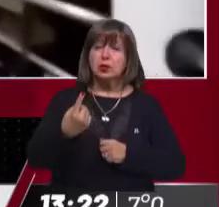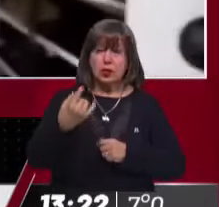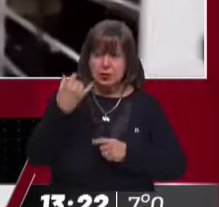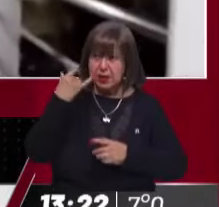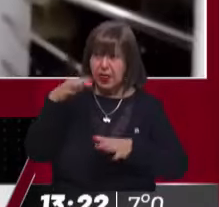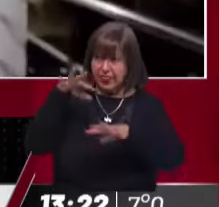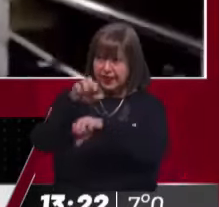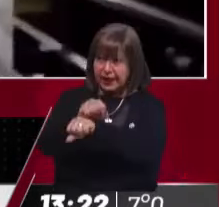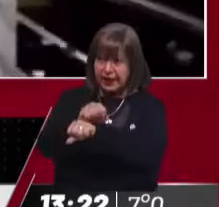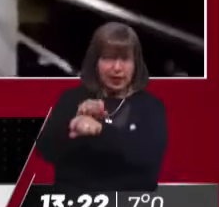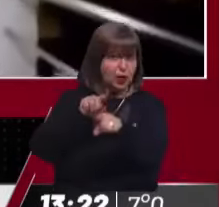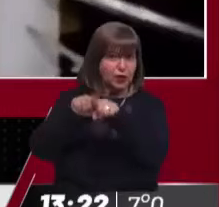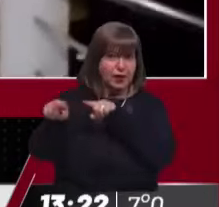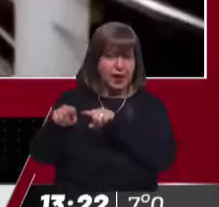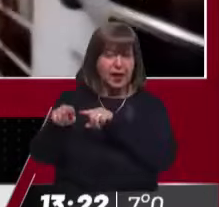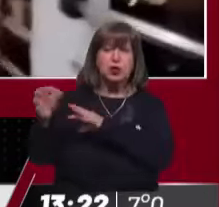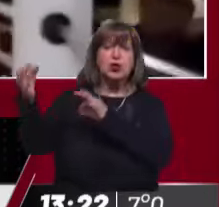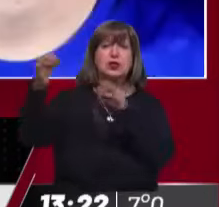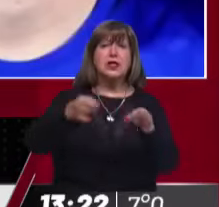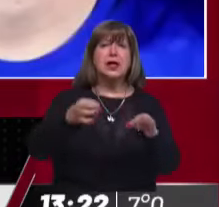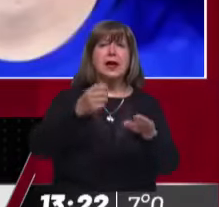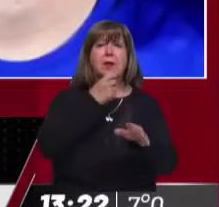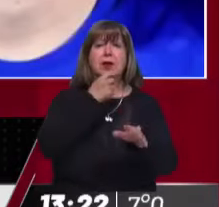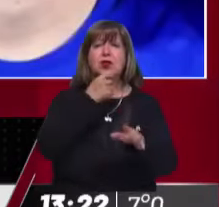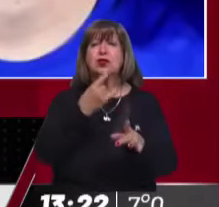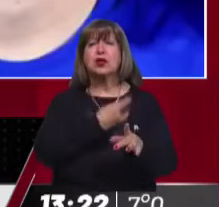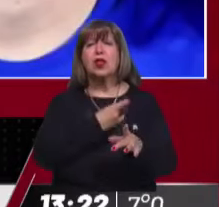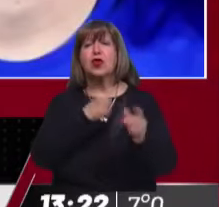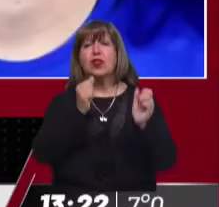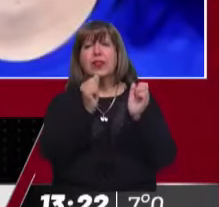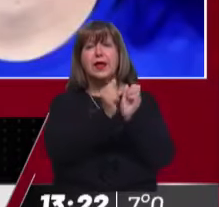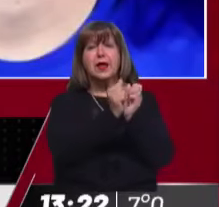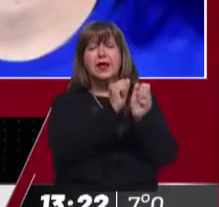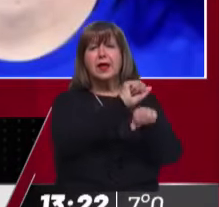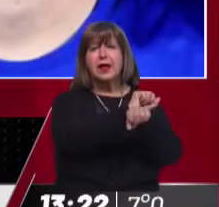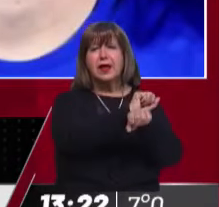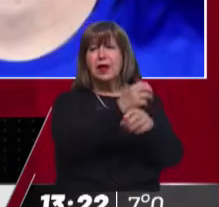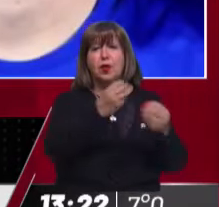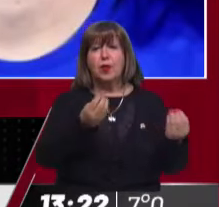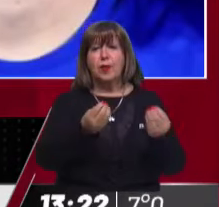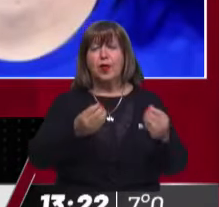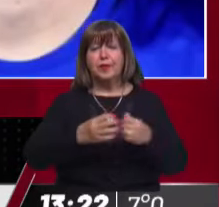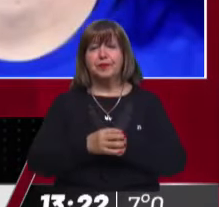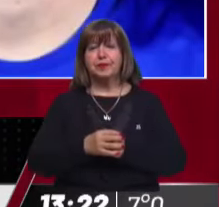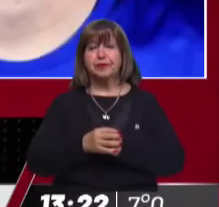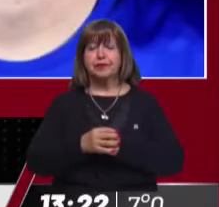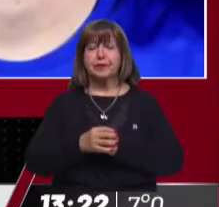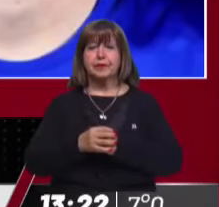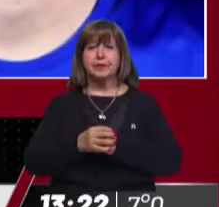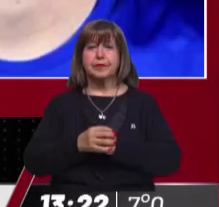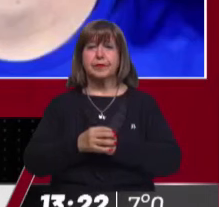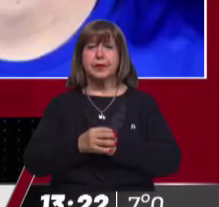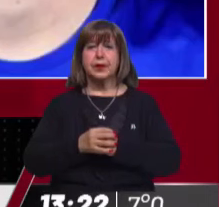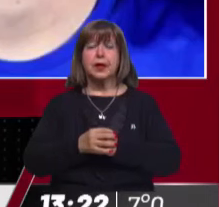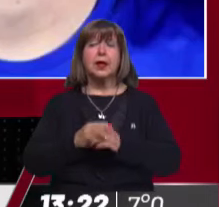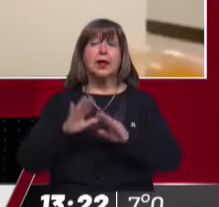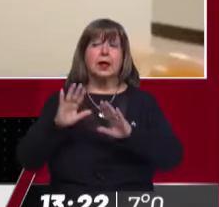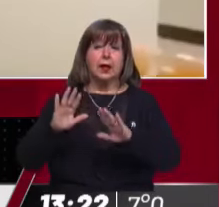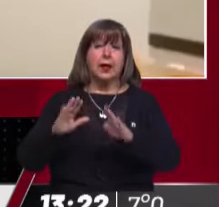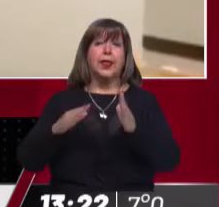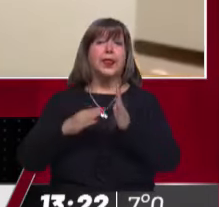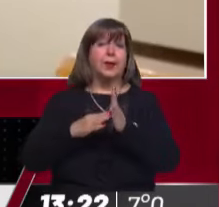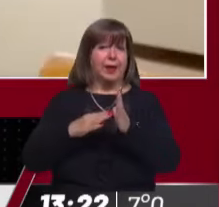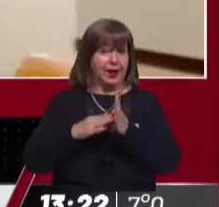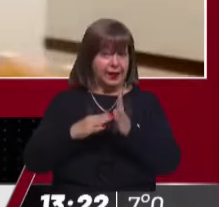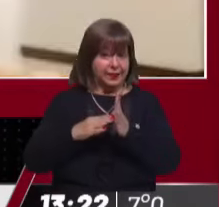¿Cómo se hace el procedimiento? ¿Llegan a la provincia de Mendoza donde quedan alojados? ¿Se los pasa a la penitenciaría? Mire, eso dependerá